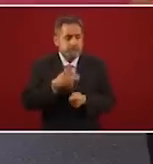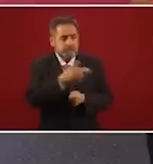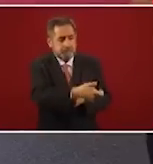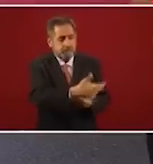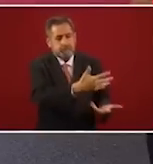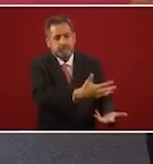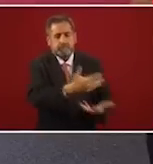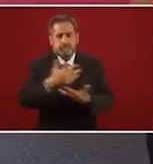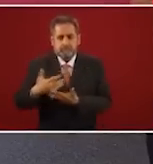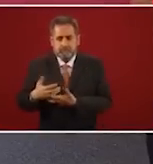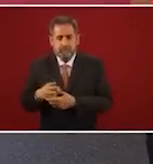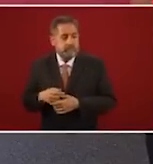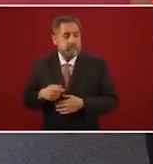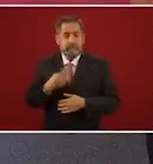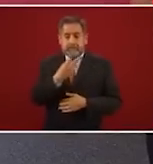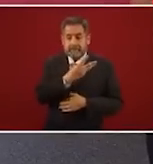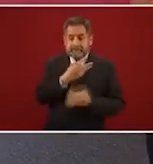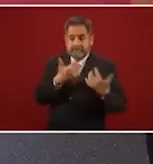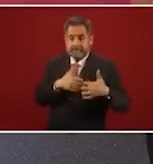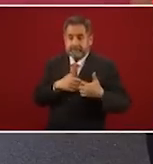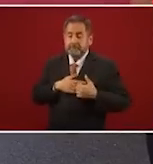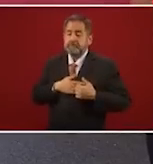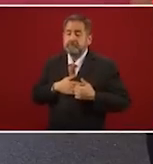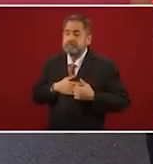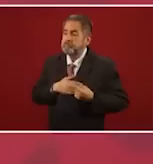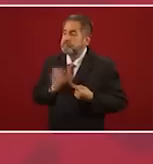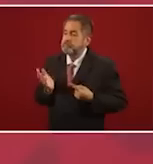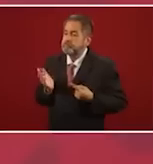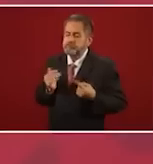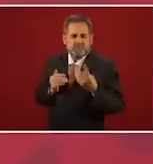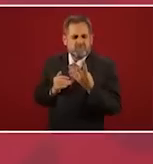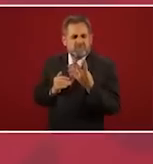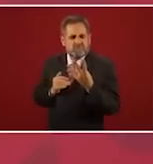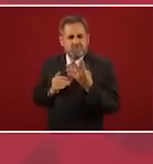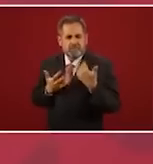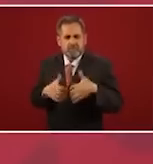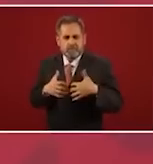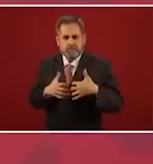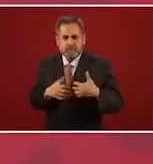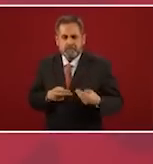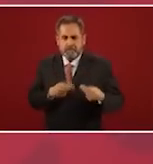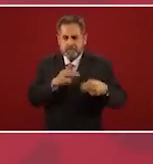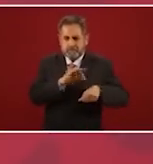Y 3, 4 empresas, 4,